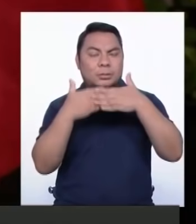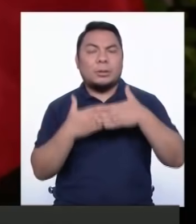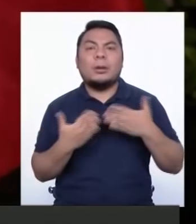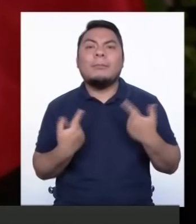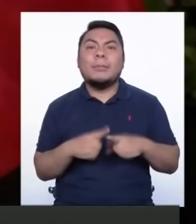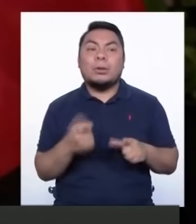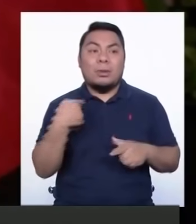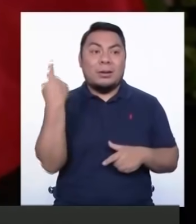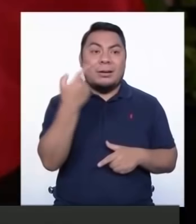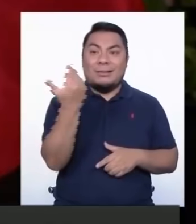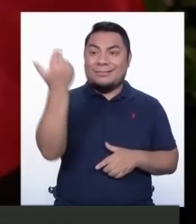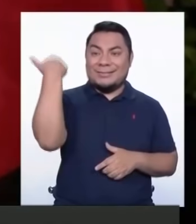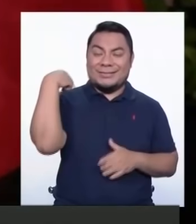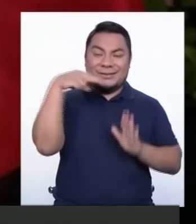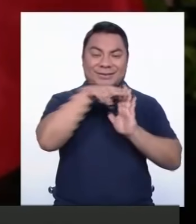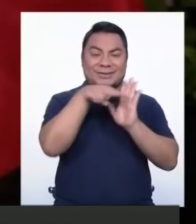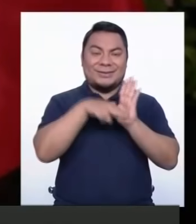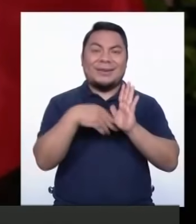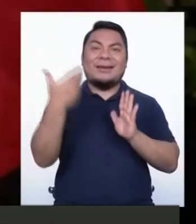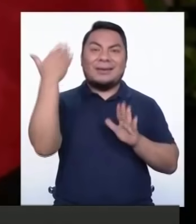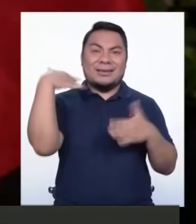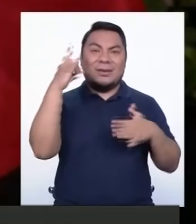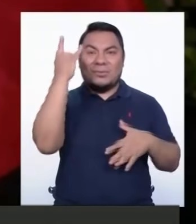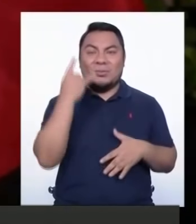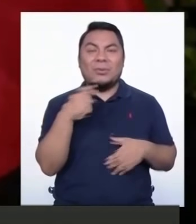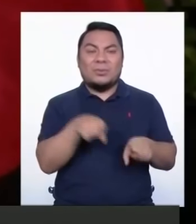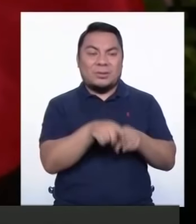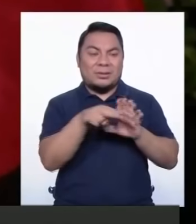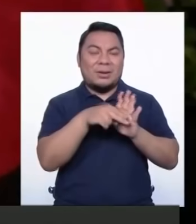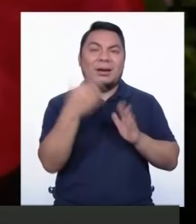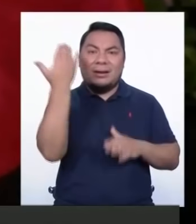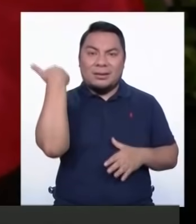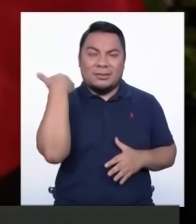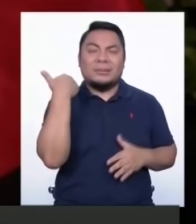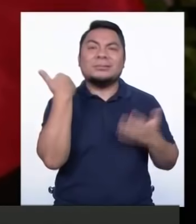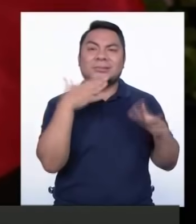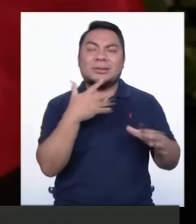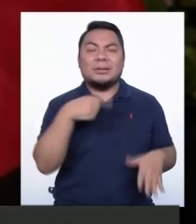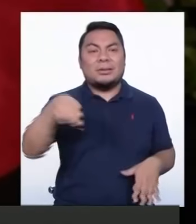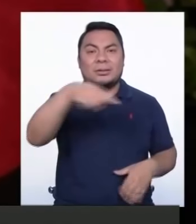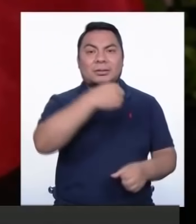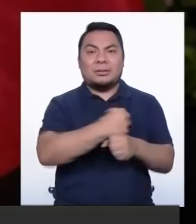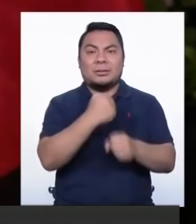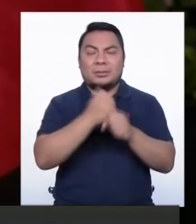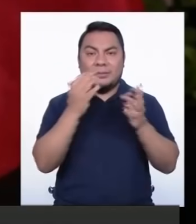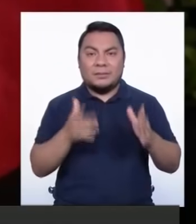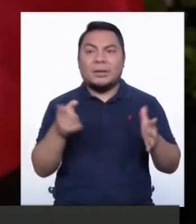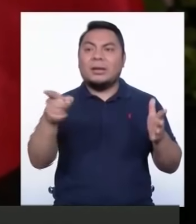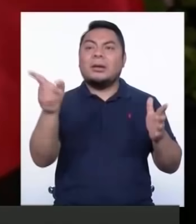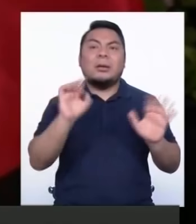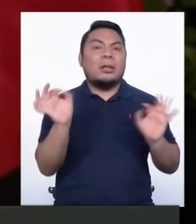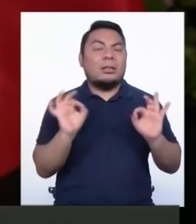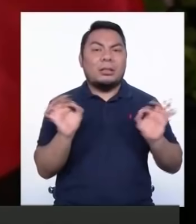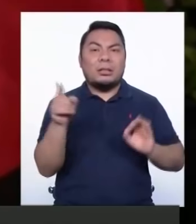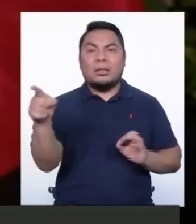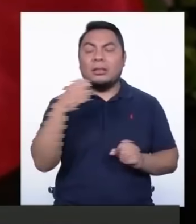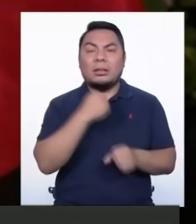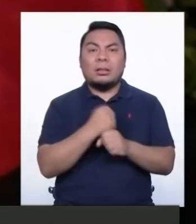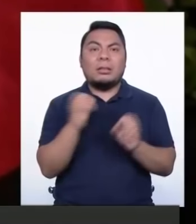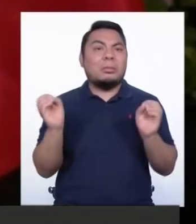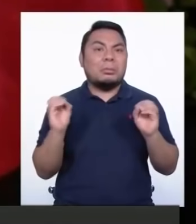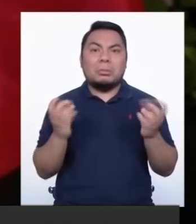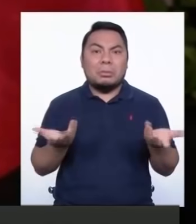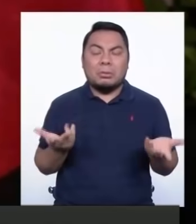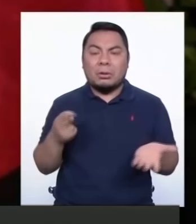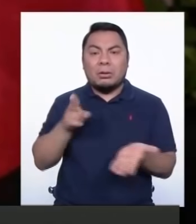permitimos a través de un decreto de urgencia que los trabajadores que ya no estén laborando, que no estén